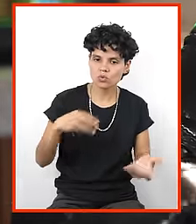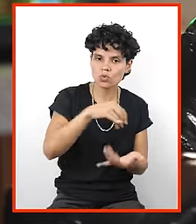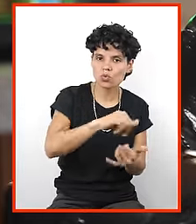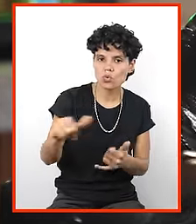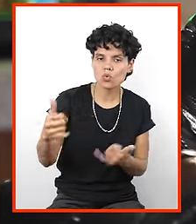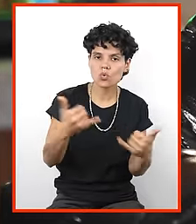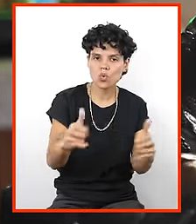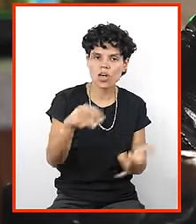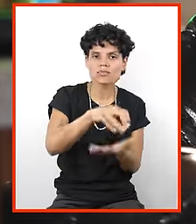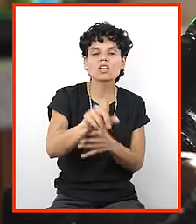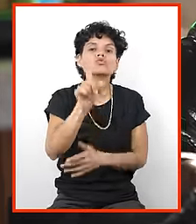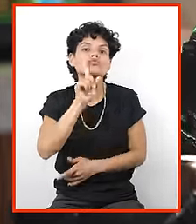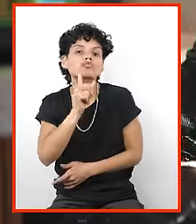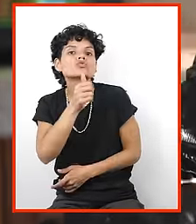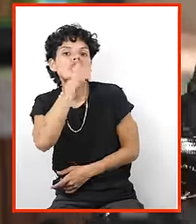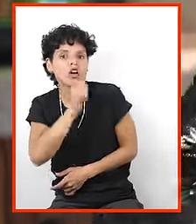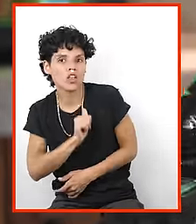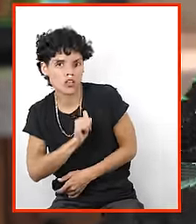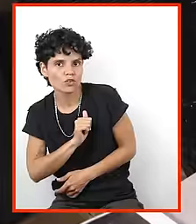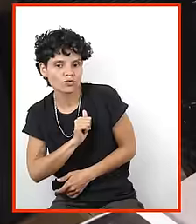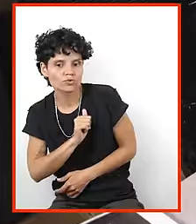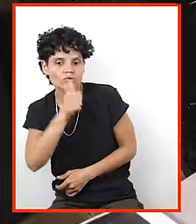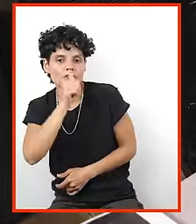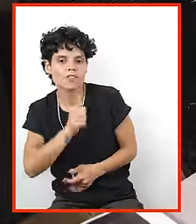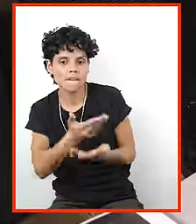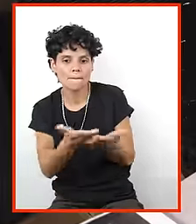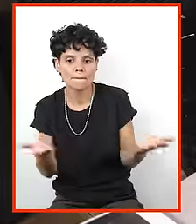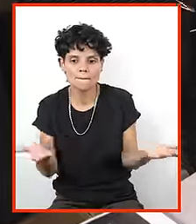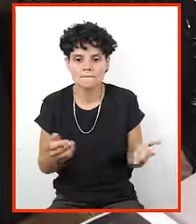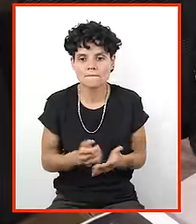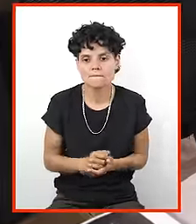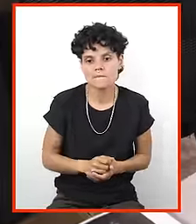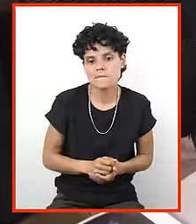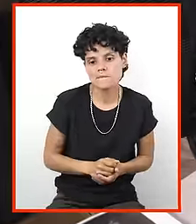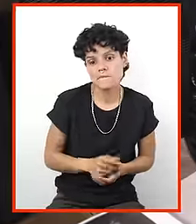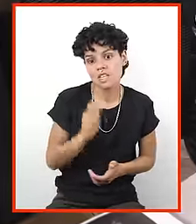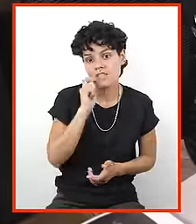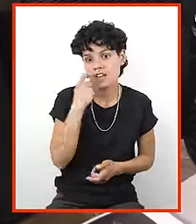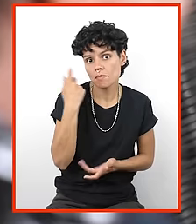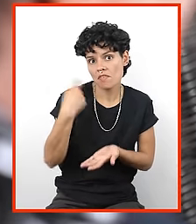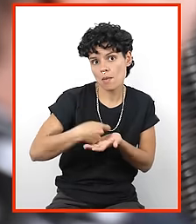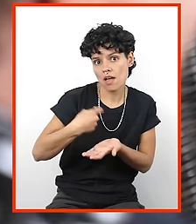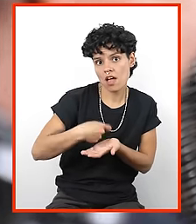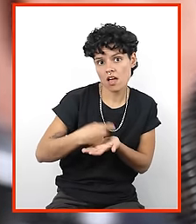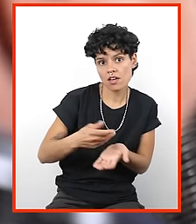supuesto, un código. Tenemos un código de Juega en Línea, ¿no? Me voy a tener que pagar mi parte, esa weá.